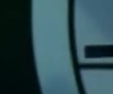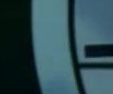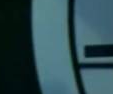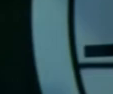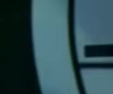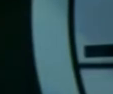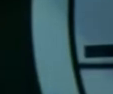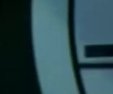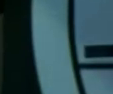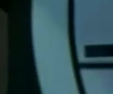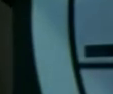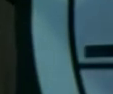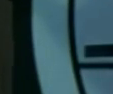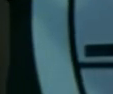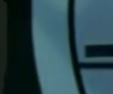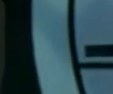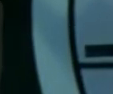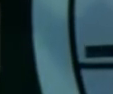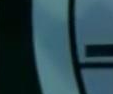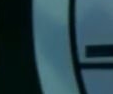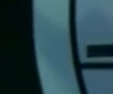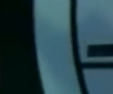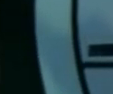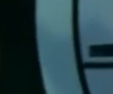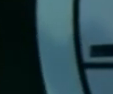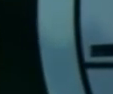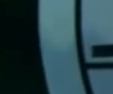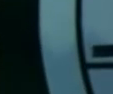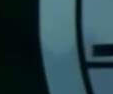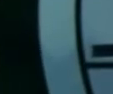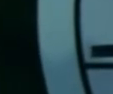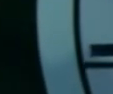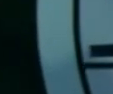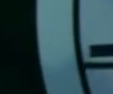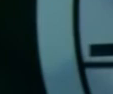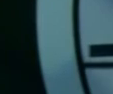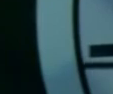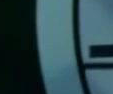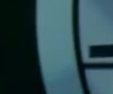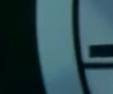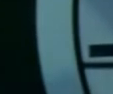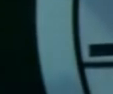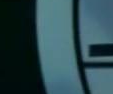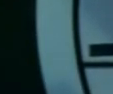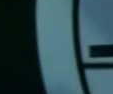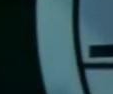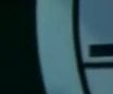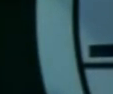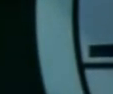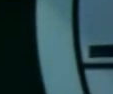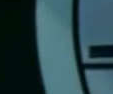ganado, incluso las que no tuvieron la suerte de pasar a la final, porque han ganado con el cariño y el público que, como siempre, ha